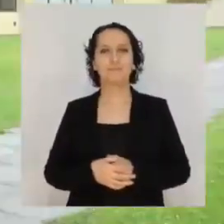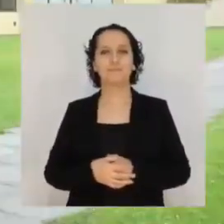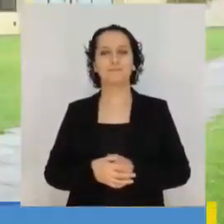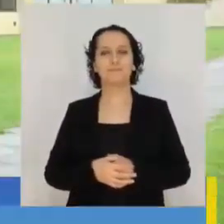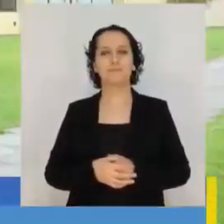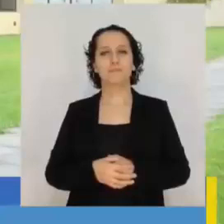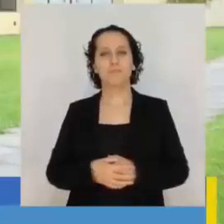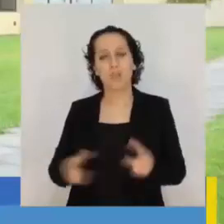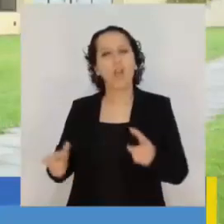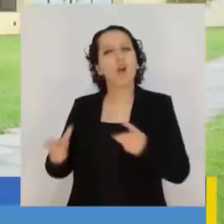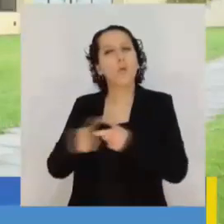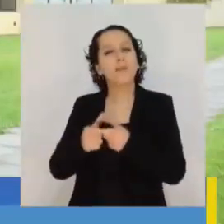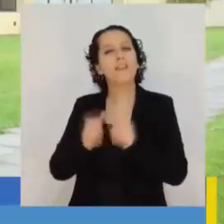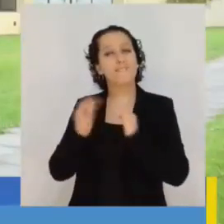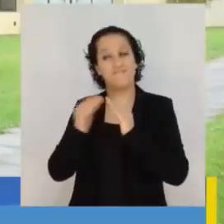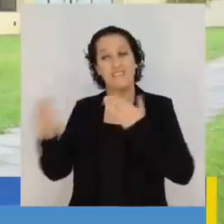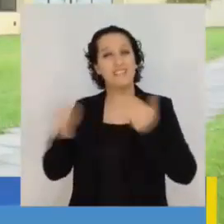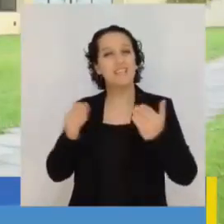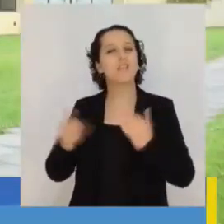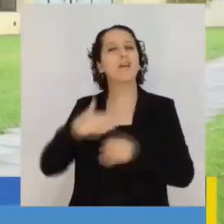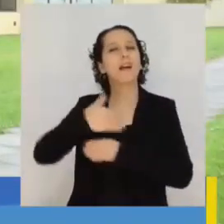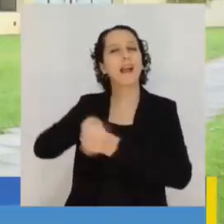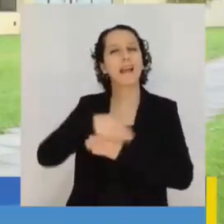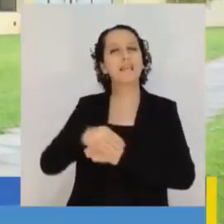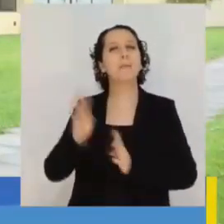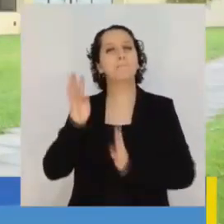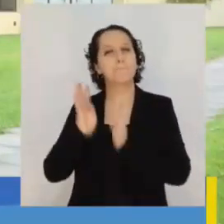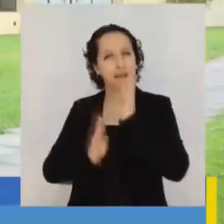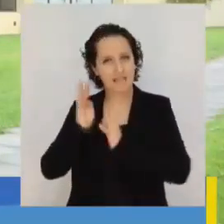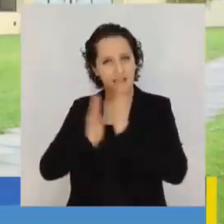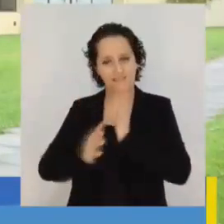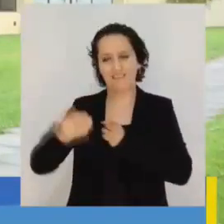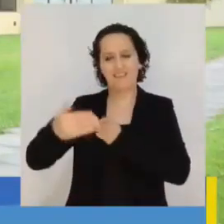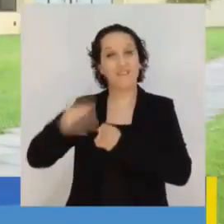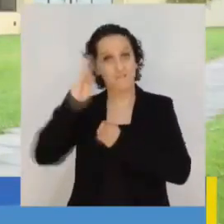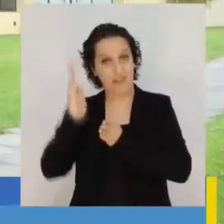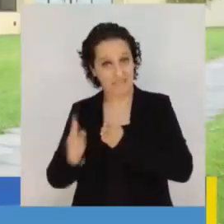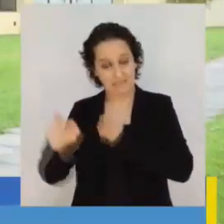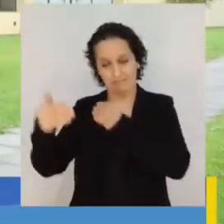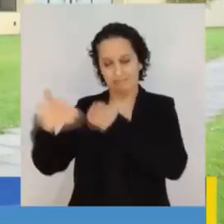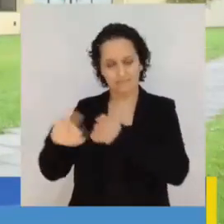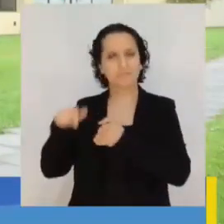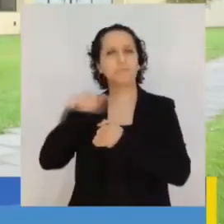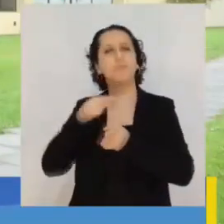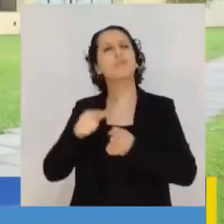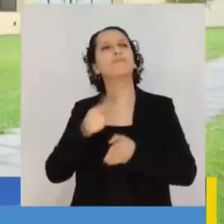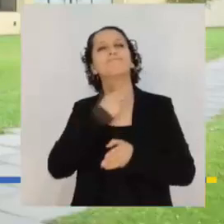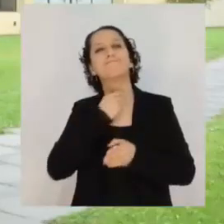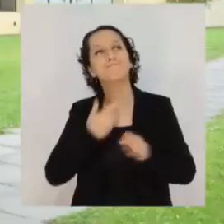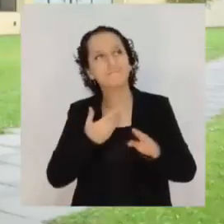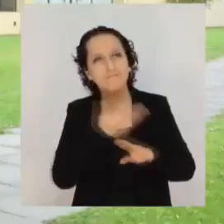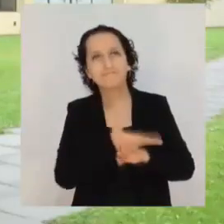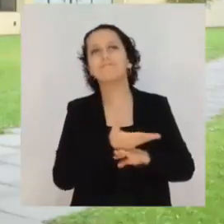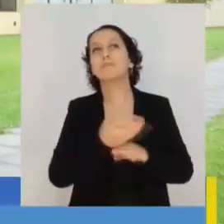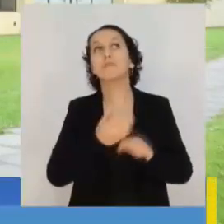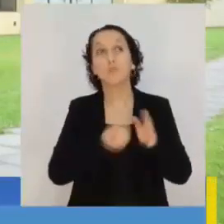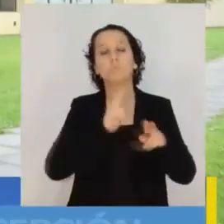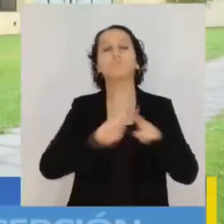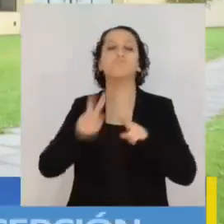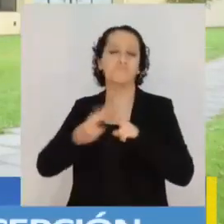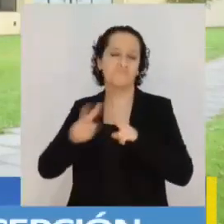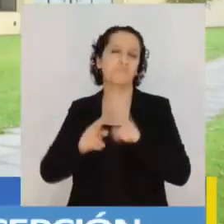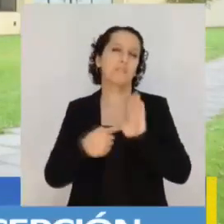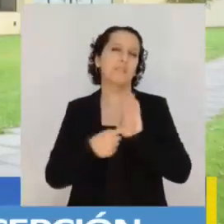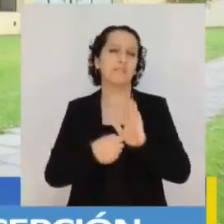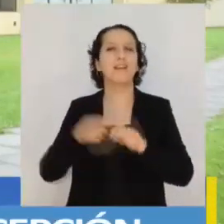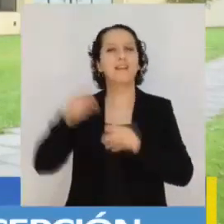Y el Comité de Vecinos Paiscaví Brasil, junto a las autoridades locales, presentaron un nuevo dispositivo de seguridad. Se